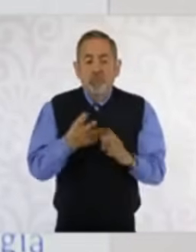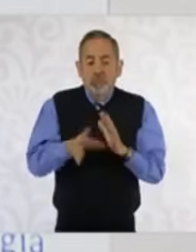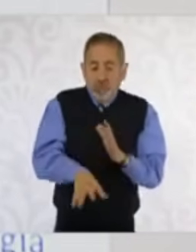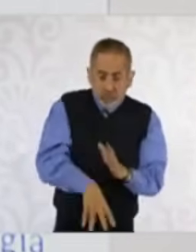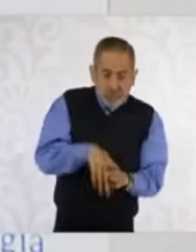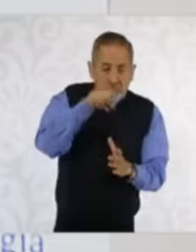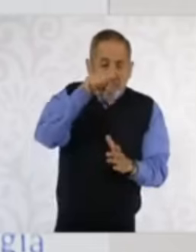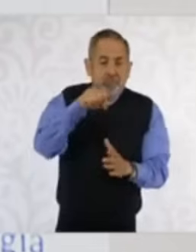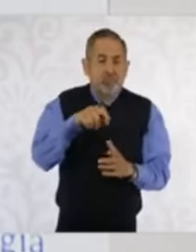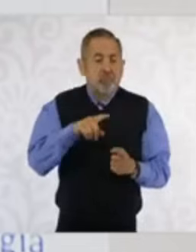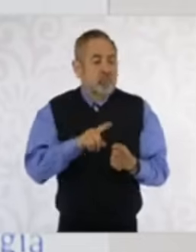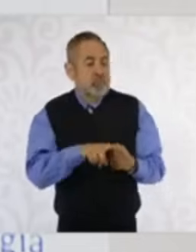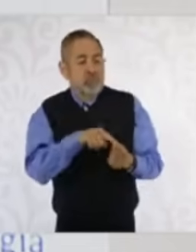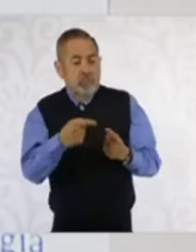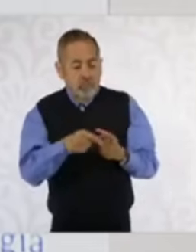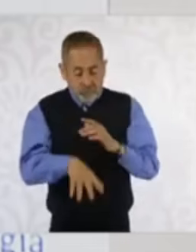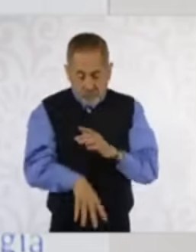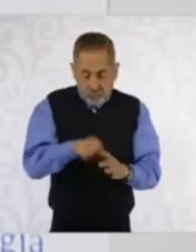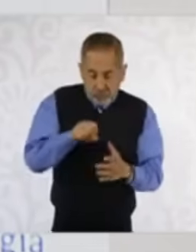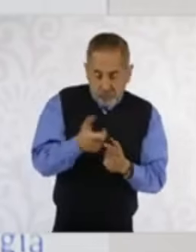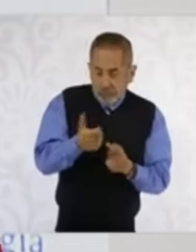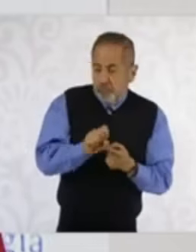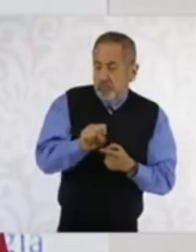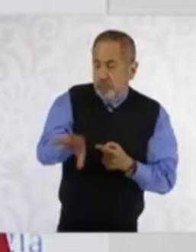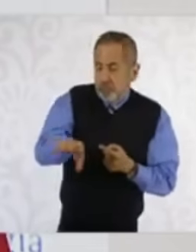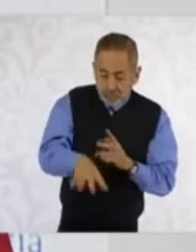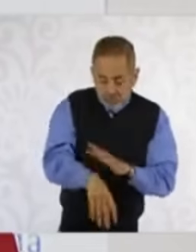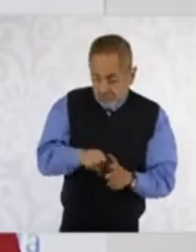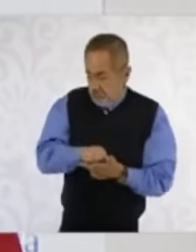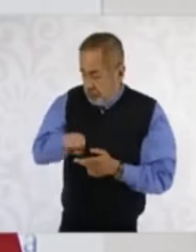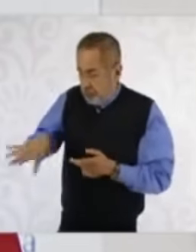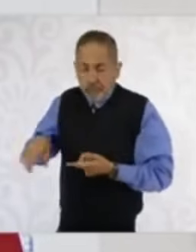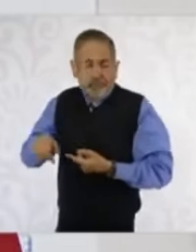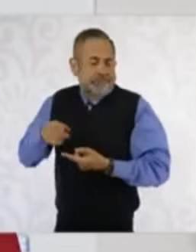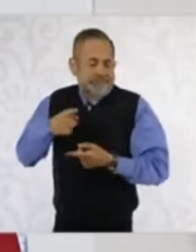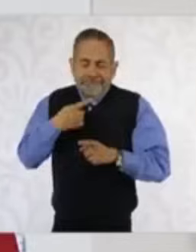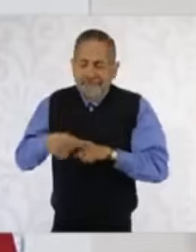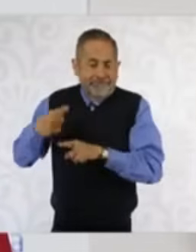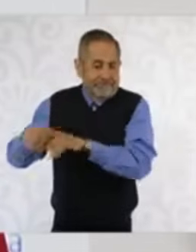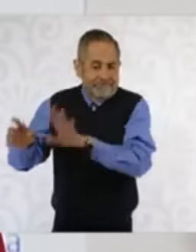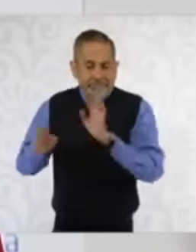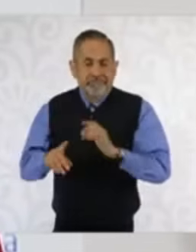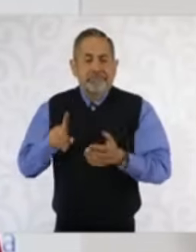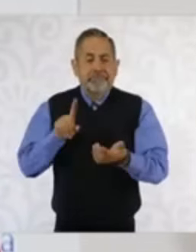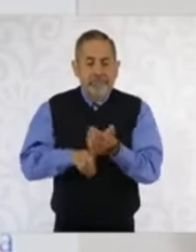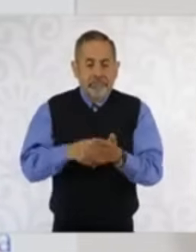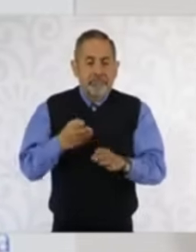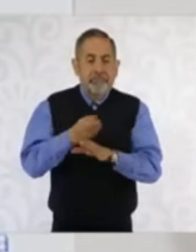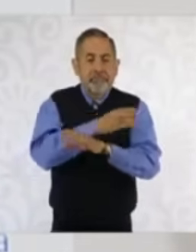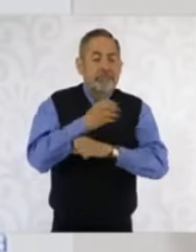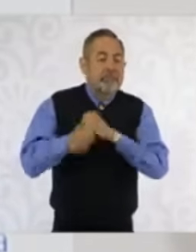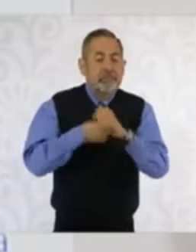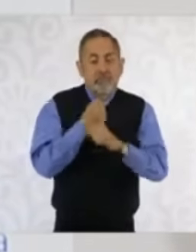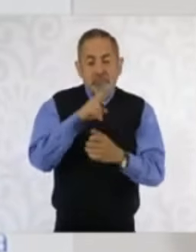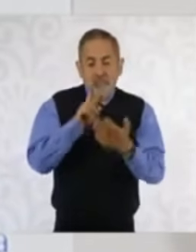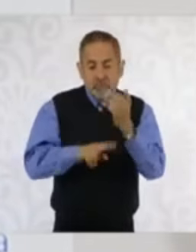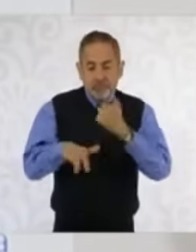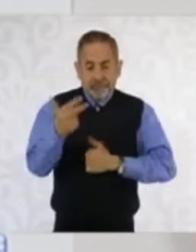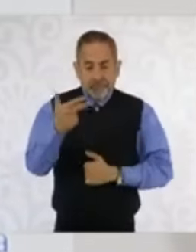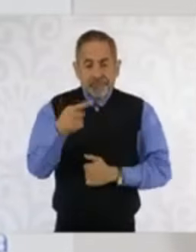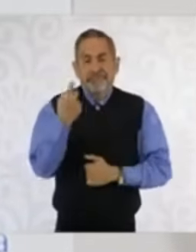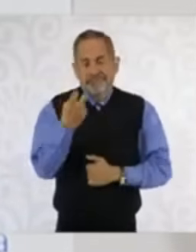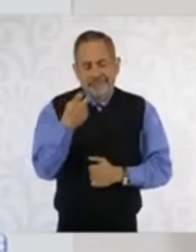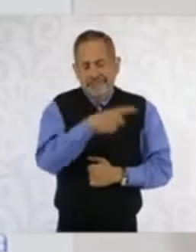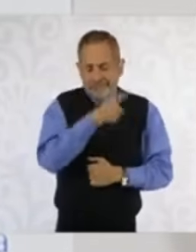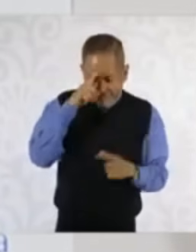un alivio para mucha gente que vive al día. Pero ojo, este aumento aún no es oficial. Hay que esperar a que se publique en diciembre,